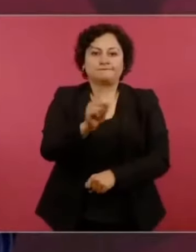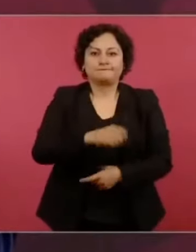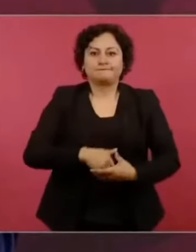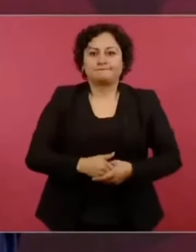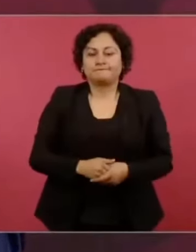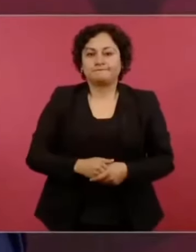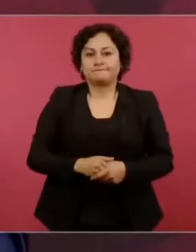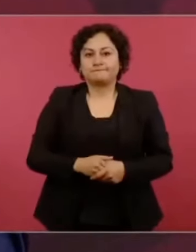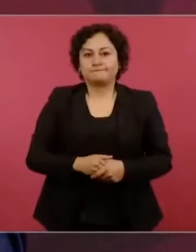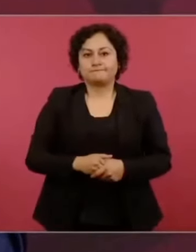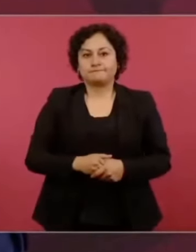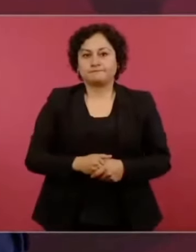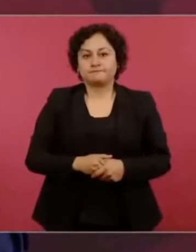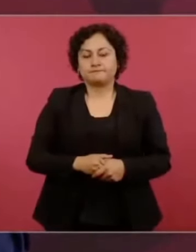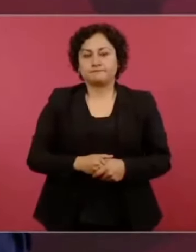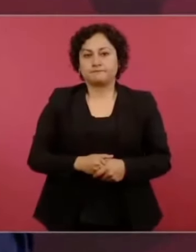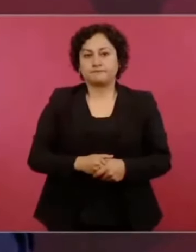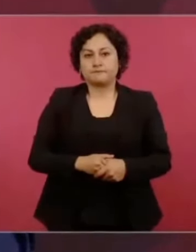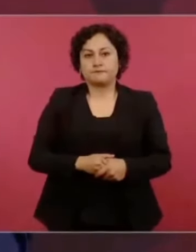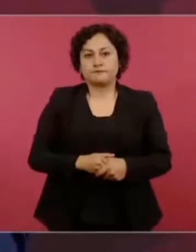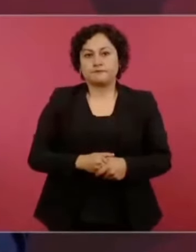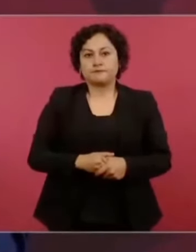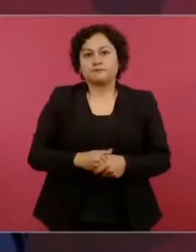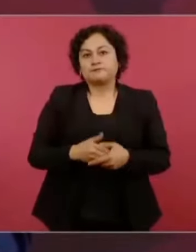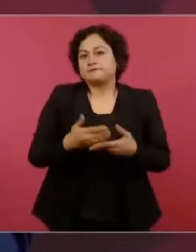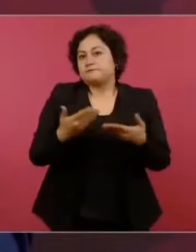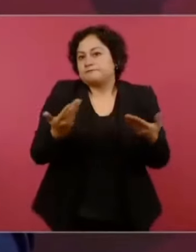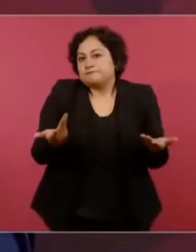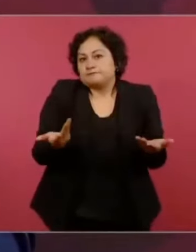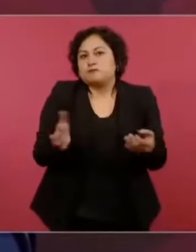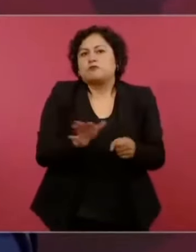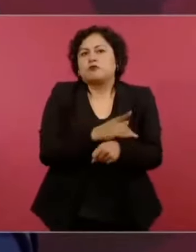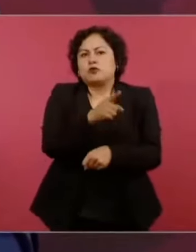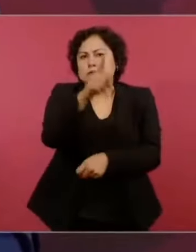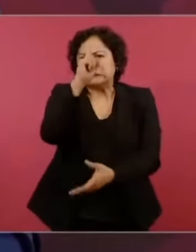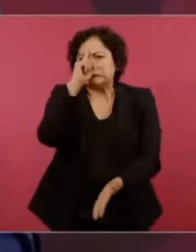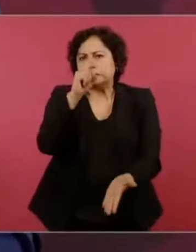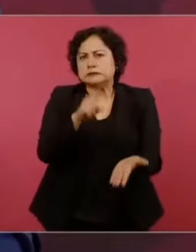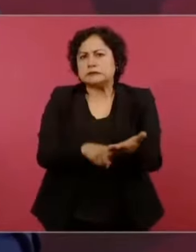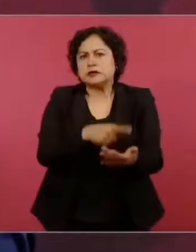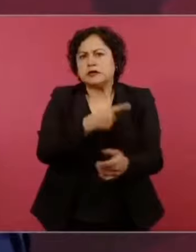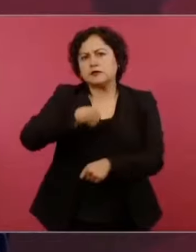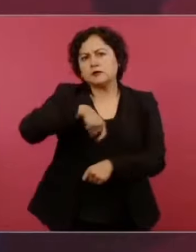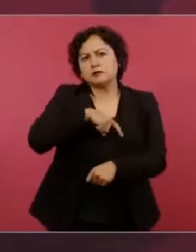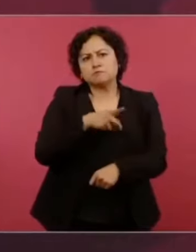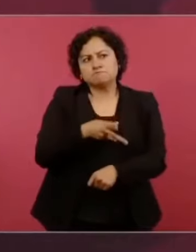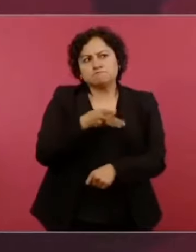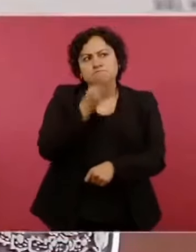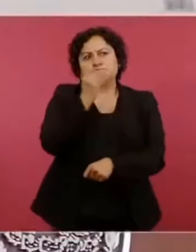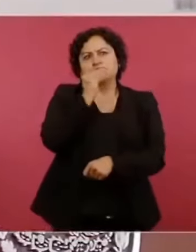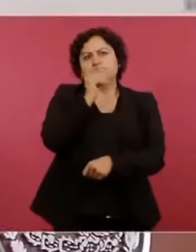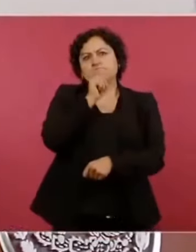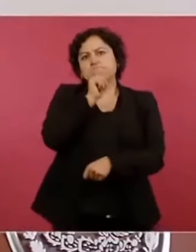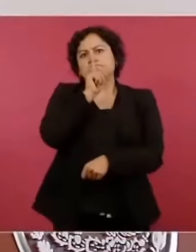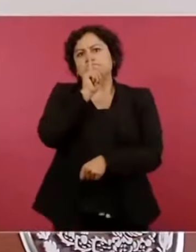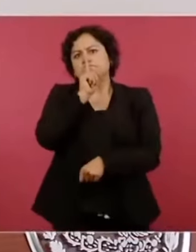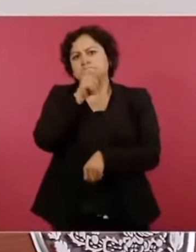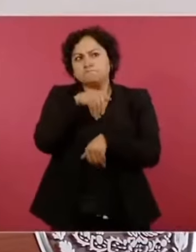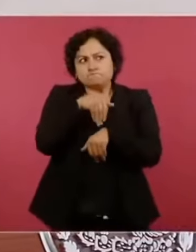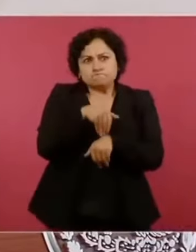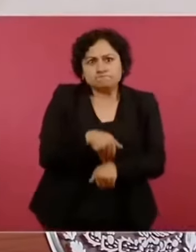Sería de pusilánimes el que ante un atropello